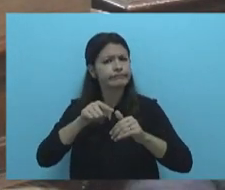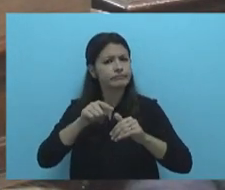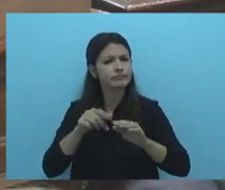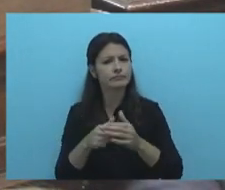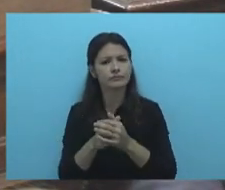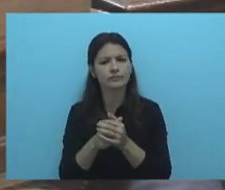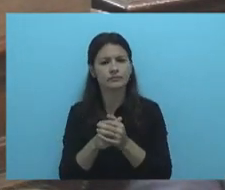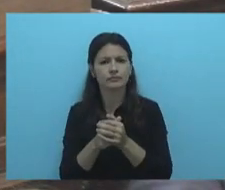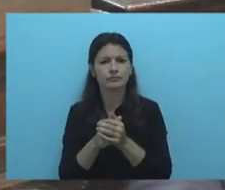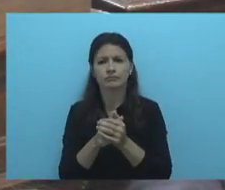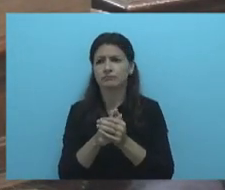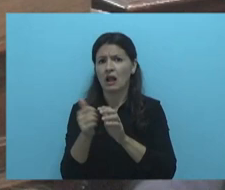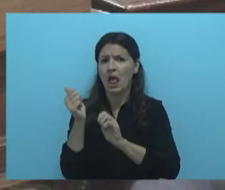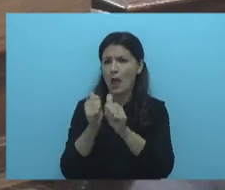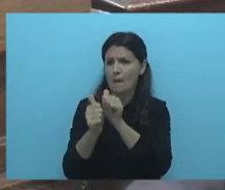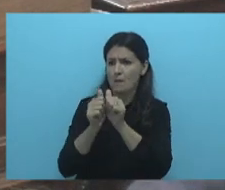tiene